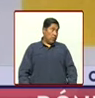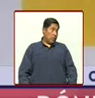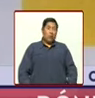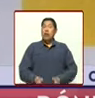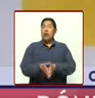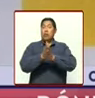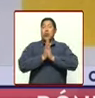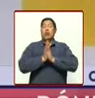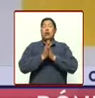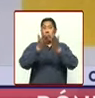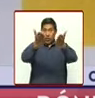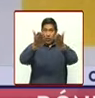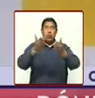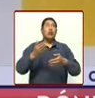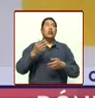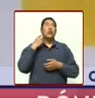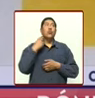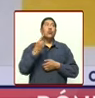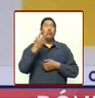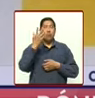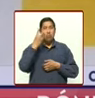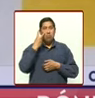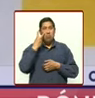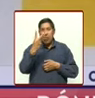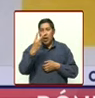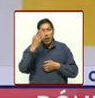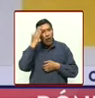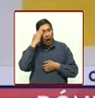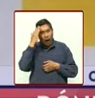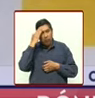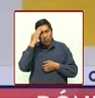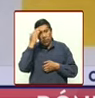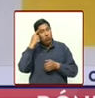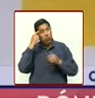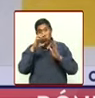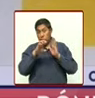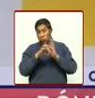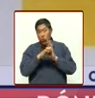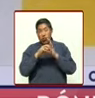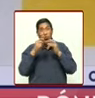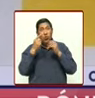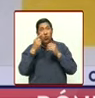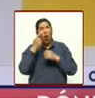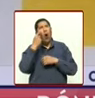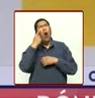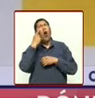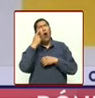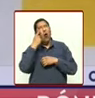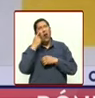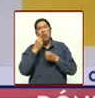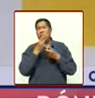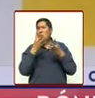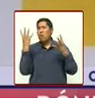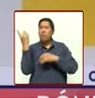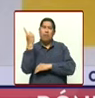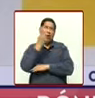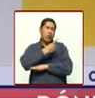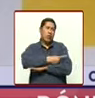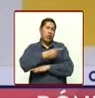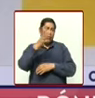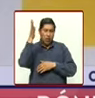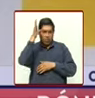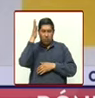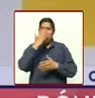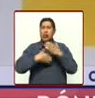Queremos pedir a la ciudadanía, por favor, si usted tiene algún dato, ahí estamos viendo la fotografía de este pequeñito que está desaparecido hace varios días. El papá